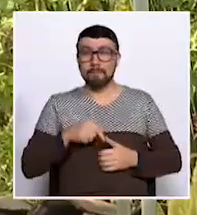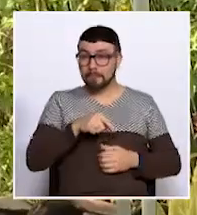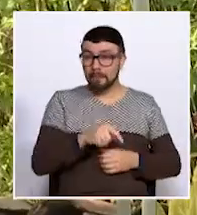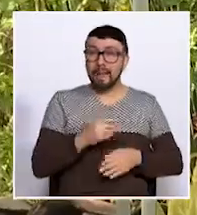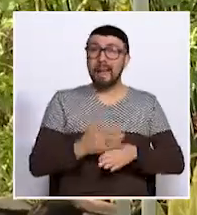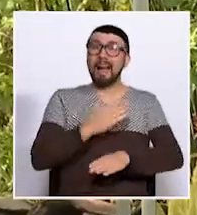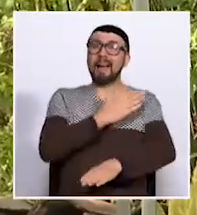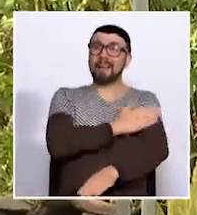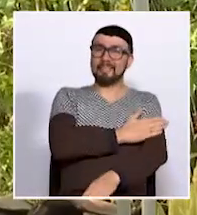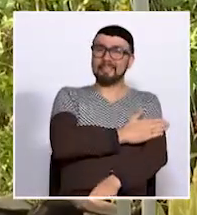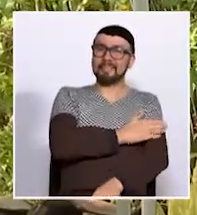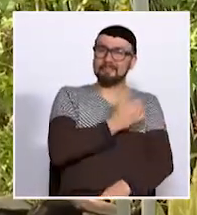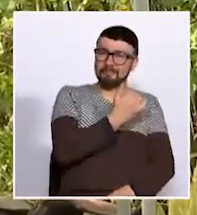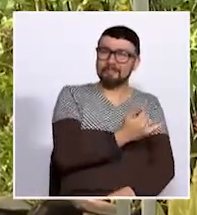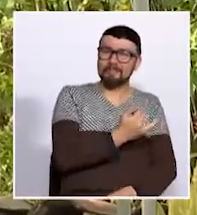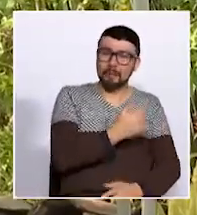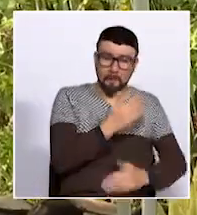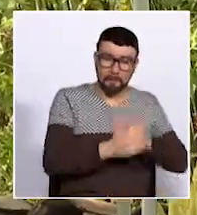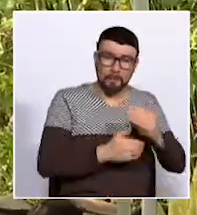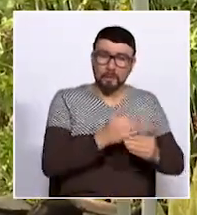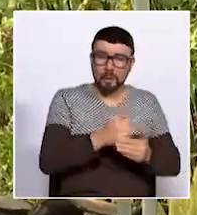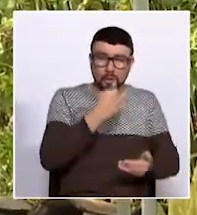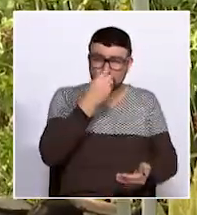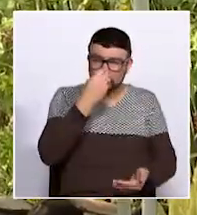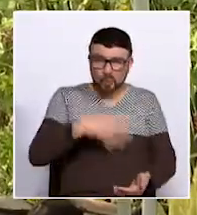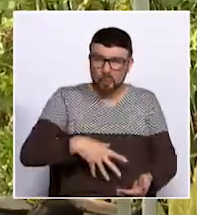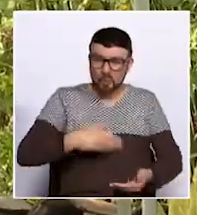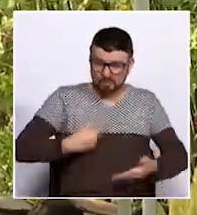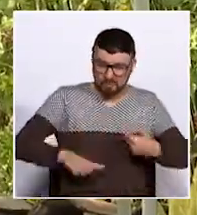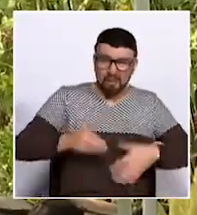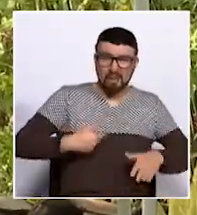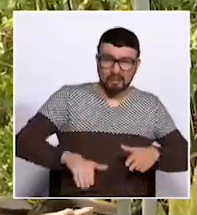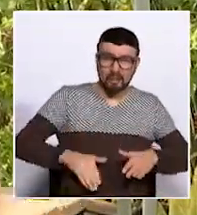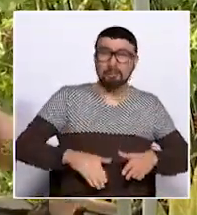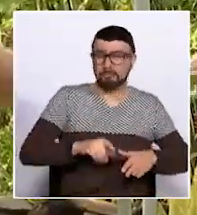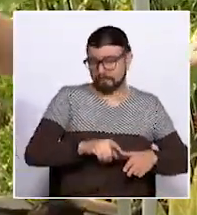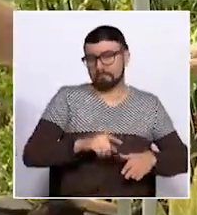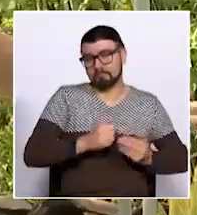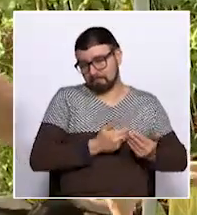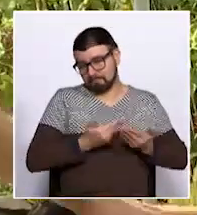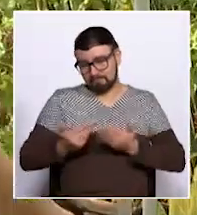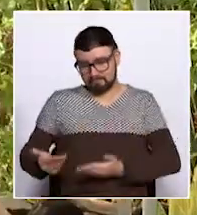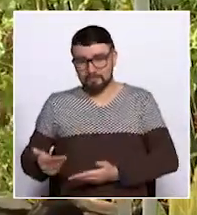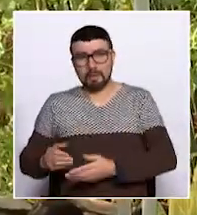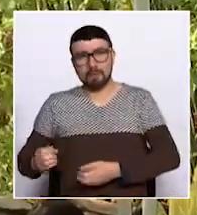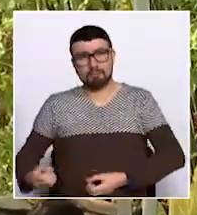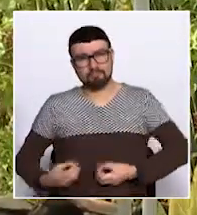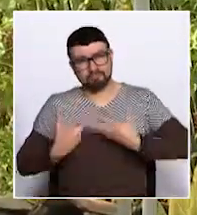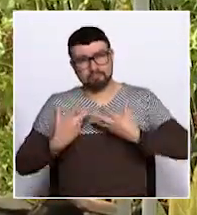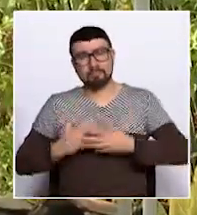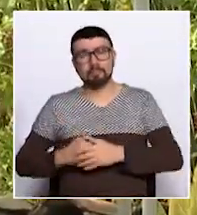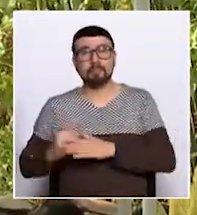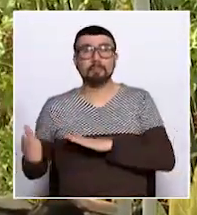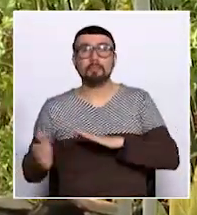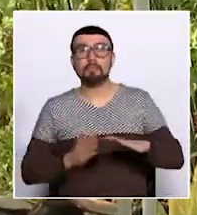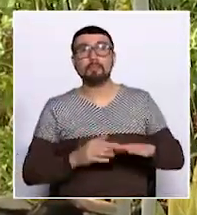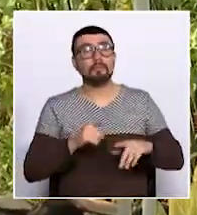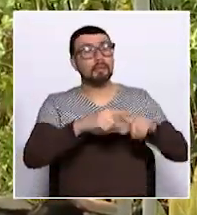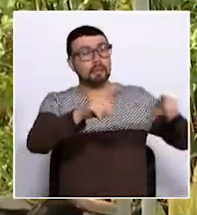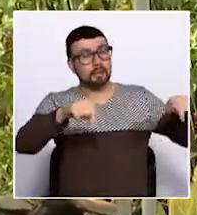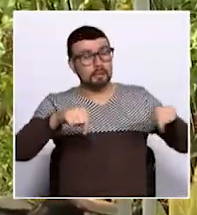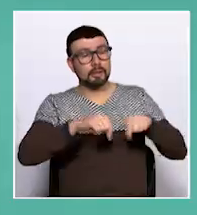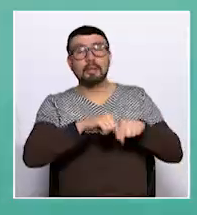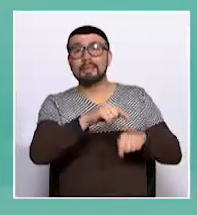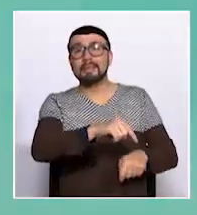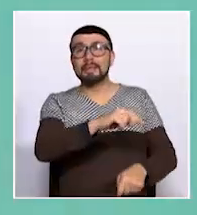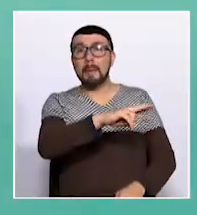hicimos antes con el proceso de desintoxicación. Y algo muy bonito, y es lo que podemos ver en las piscinas, hacemos